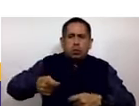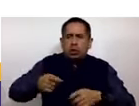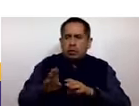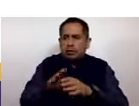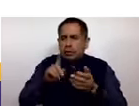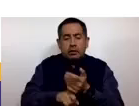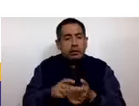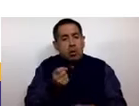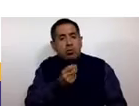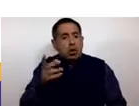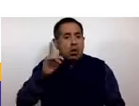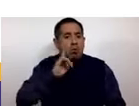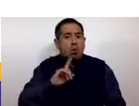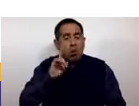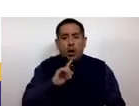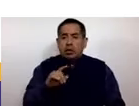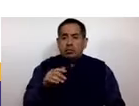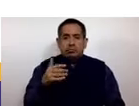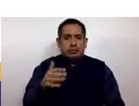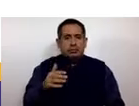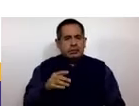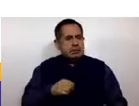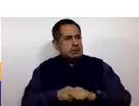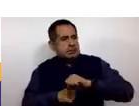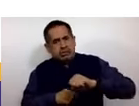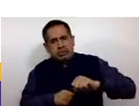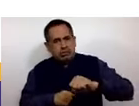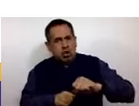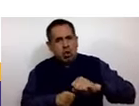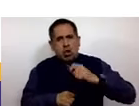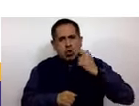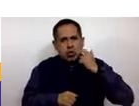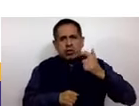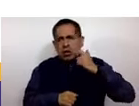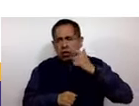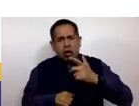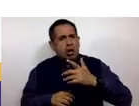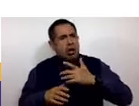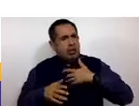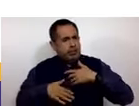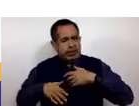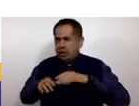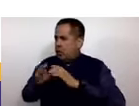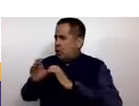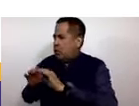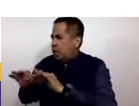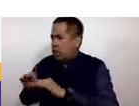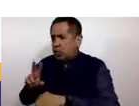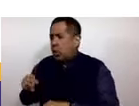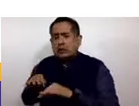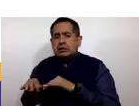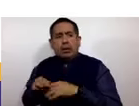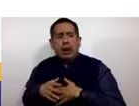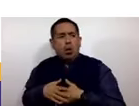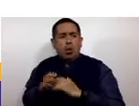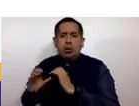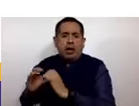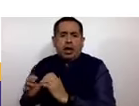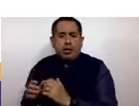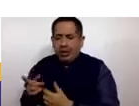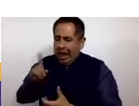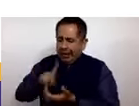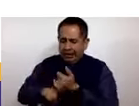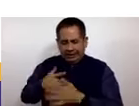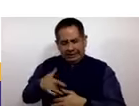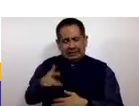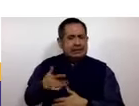muchas mujeres nos resistimos, por ejemplo, a nombrar nuestros cuidados como trabajo, porque hay muchas cosas involucradas ahí también. Es